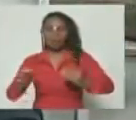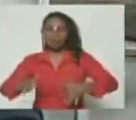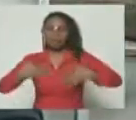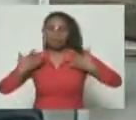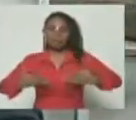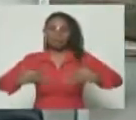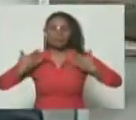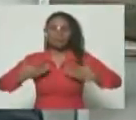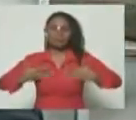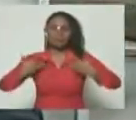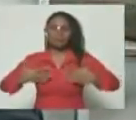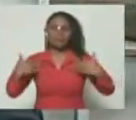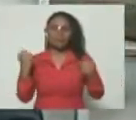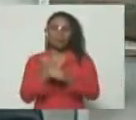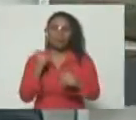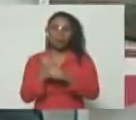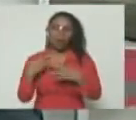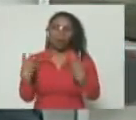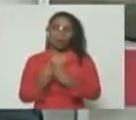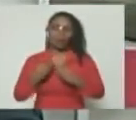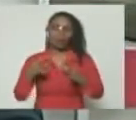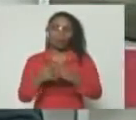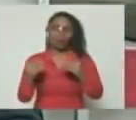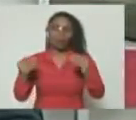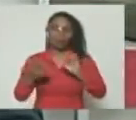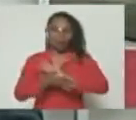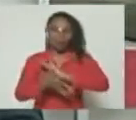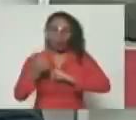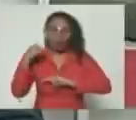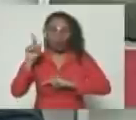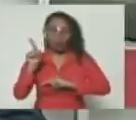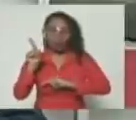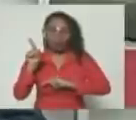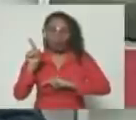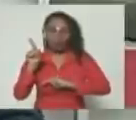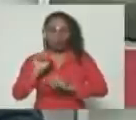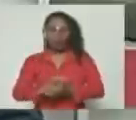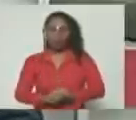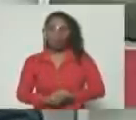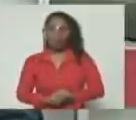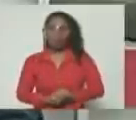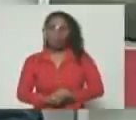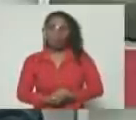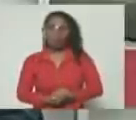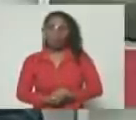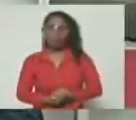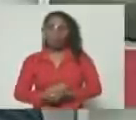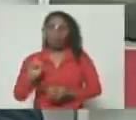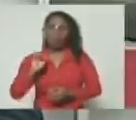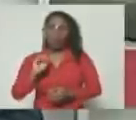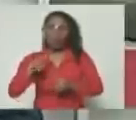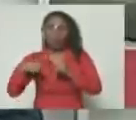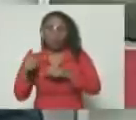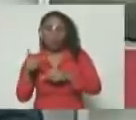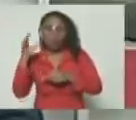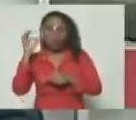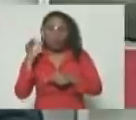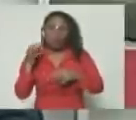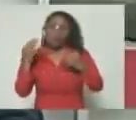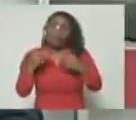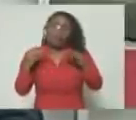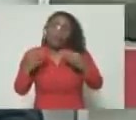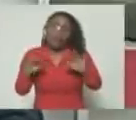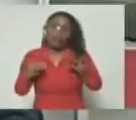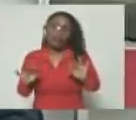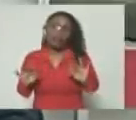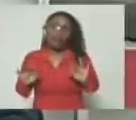pone la diputada Tamayo, o el que le pone Rudy, o Busi, o María Carolina, o naturalmente,